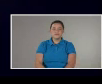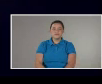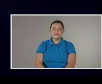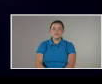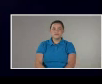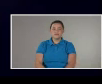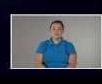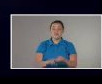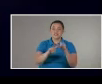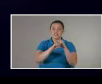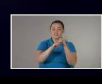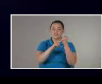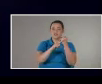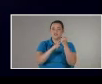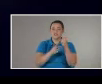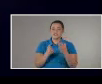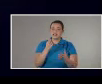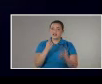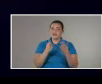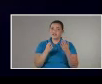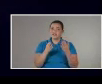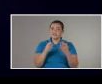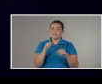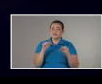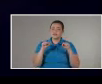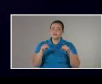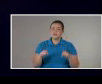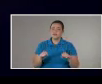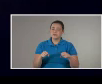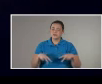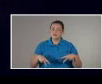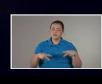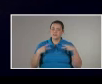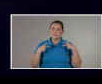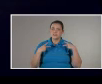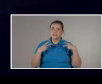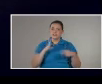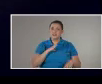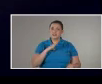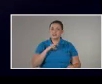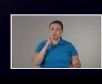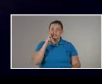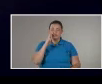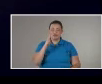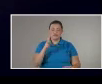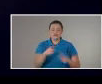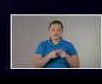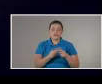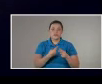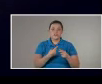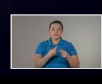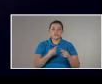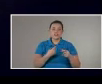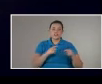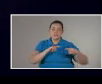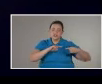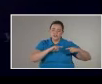Sino de las situaciones que a veces podemos enfrentar y que tienen que ver con el dolor, y en este caso que tiene que ver con el